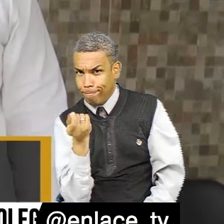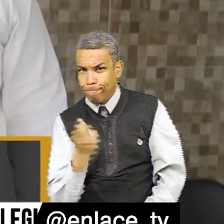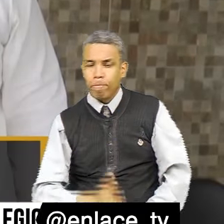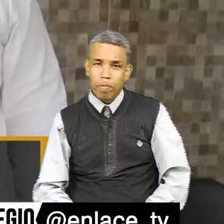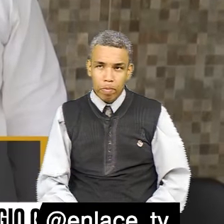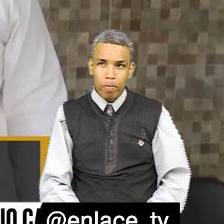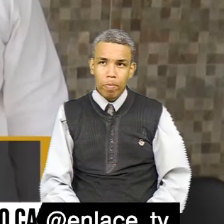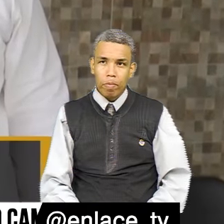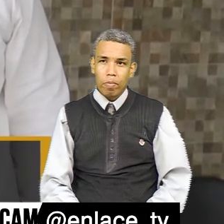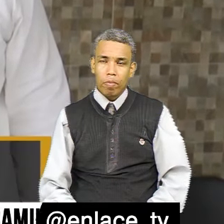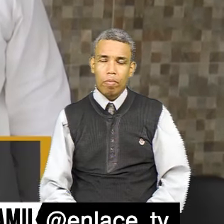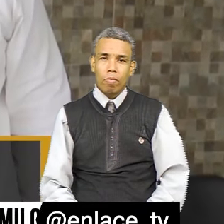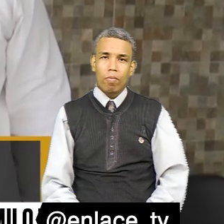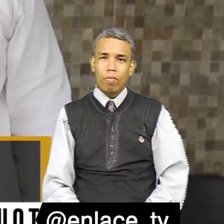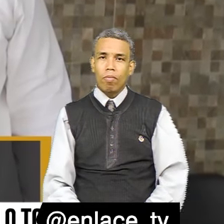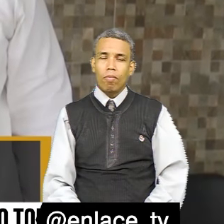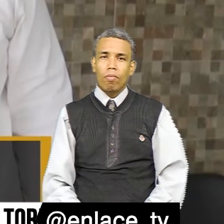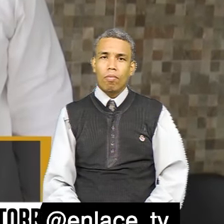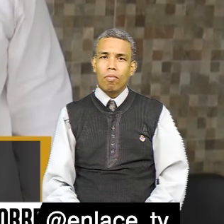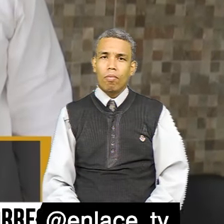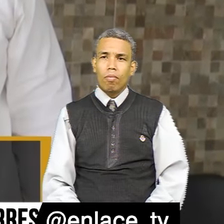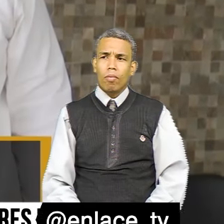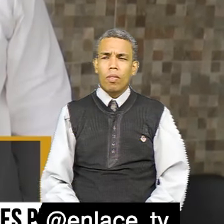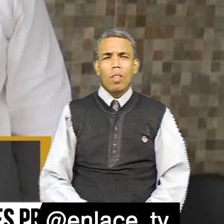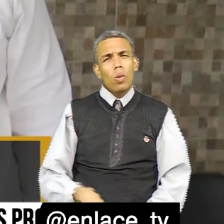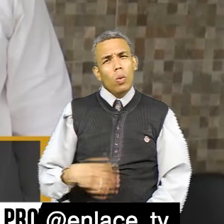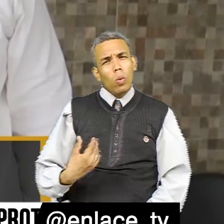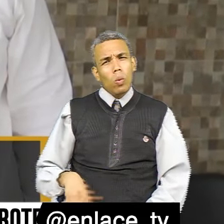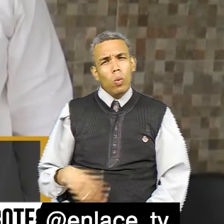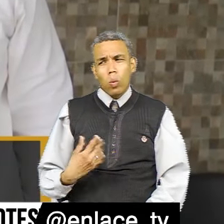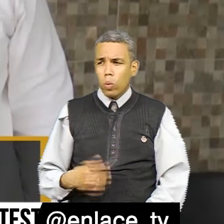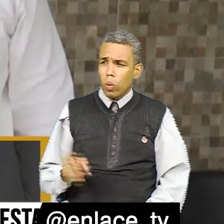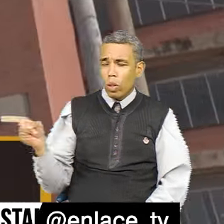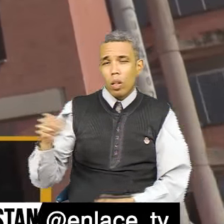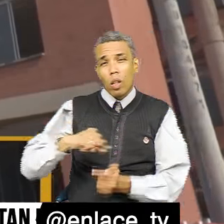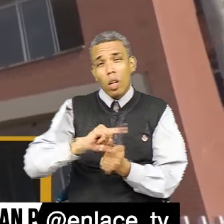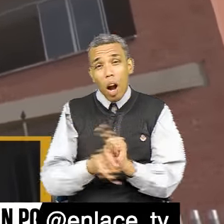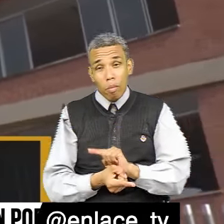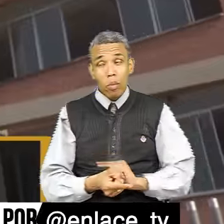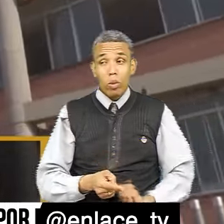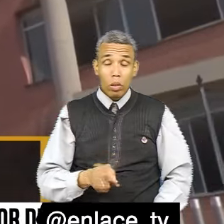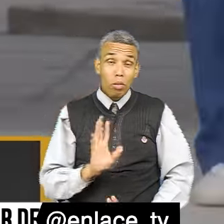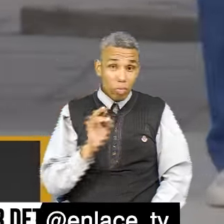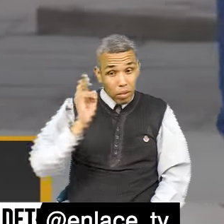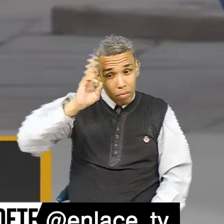Ha tenido un cambio, yo lo entiendo, cualquiera puede pasar por eso.